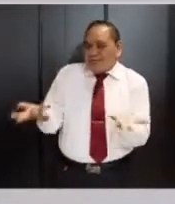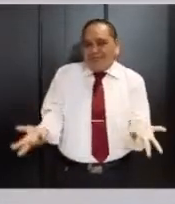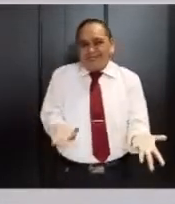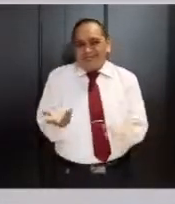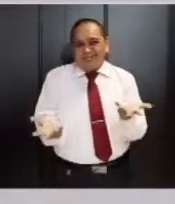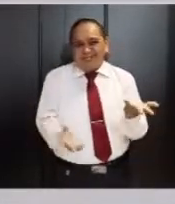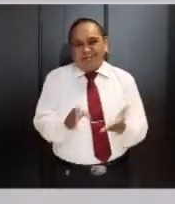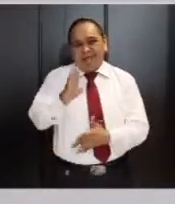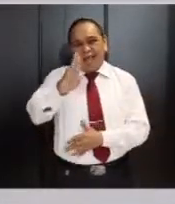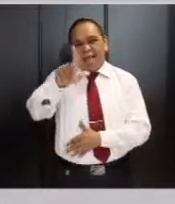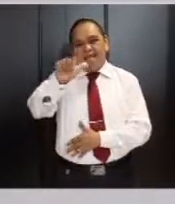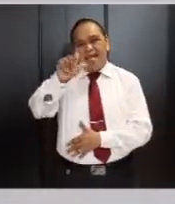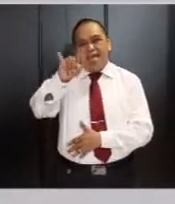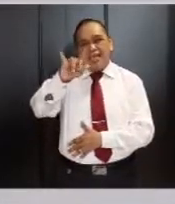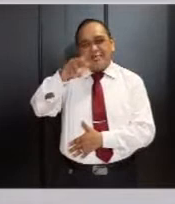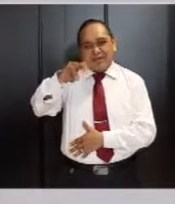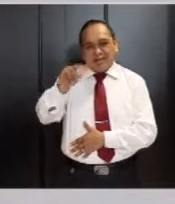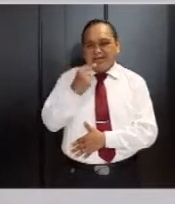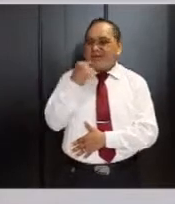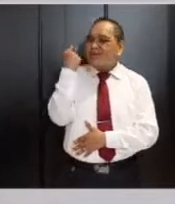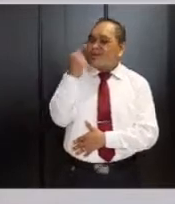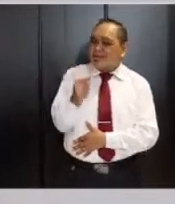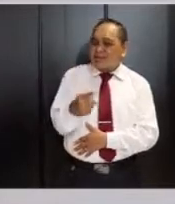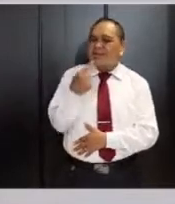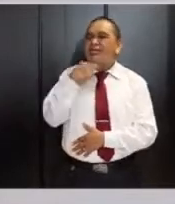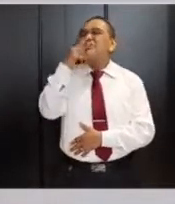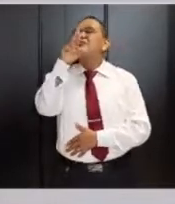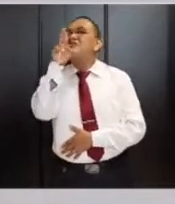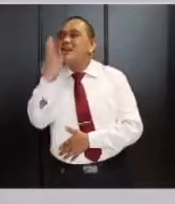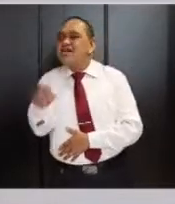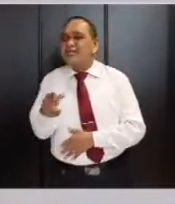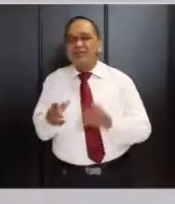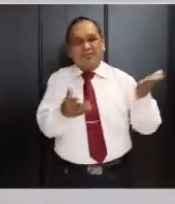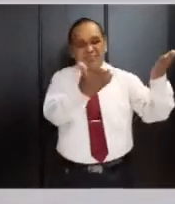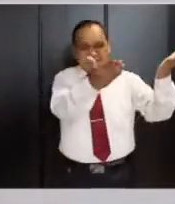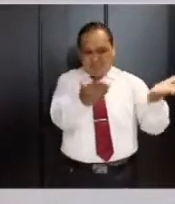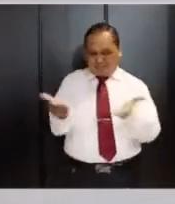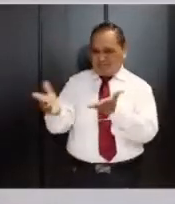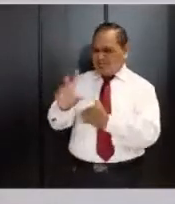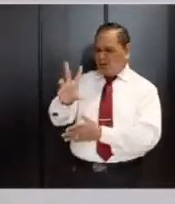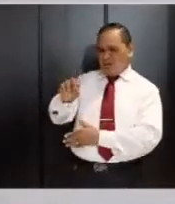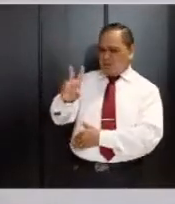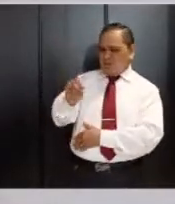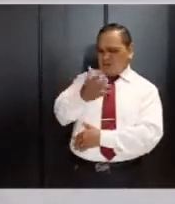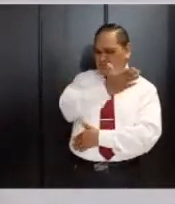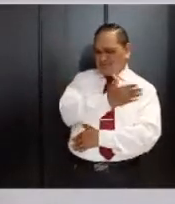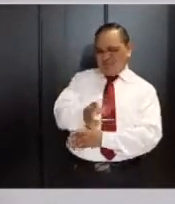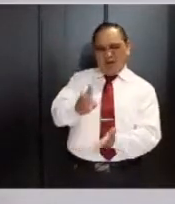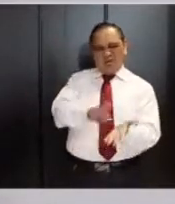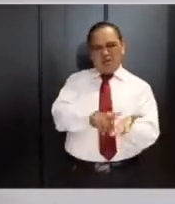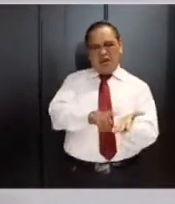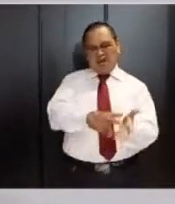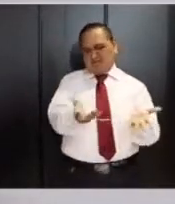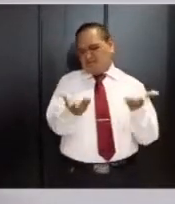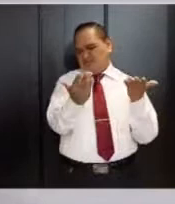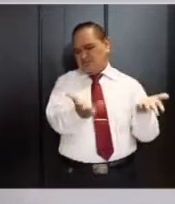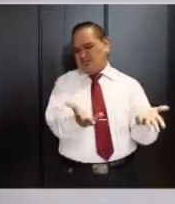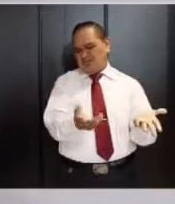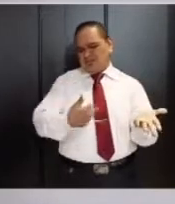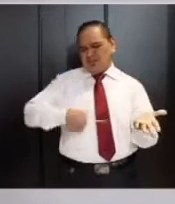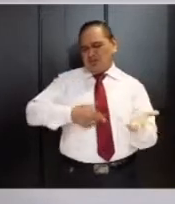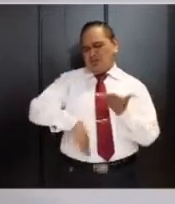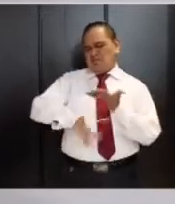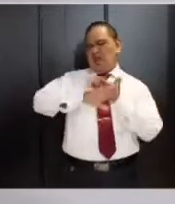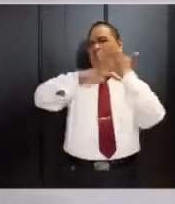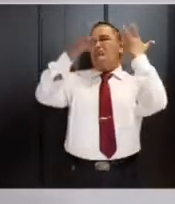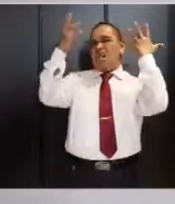oye, me dice Vladimir que vaya a resolverlo. ¿Sabes qué me dan ganas de contestarles? No vayas, Hugo. No vayas, coño. Déjanos que nos lleve la verga